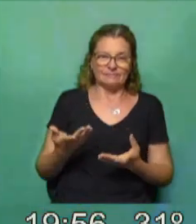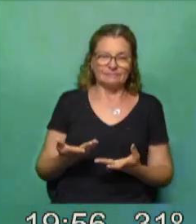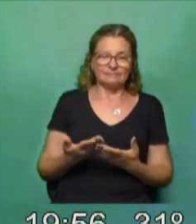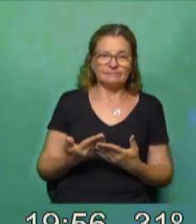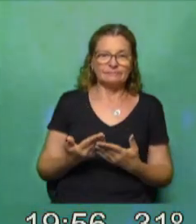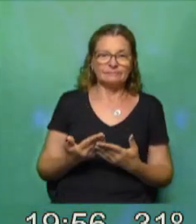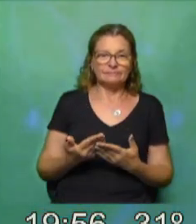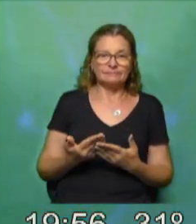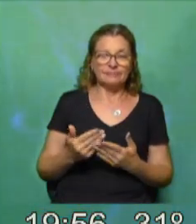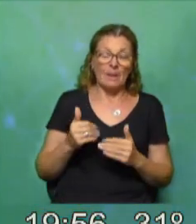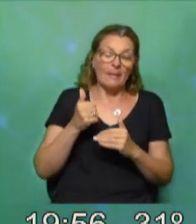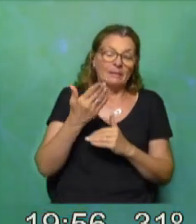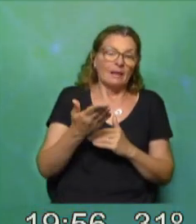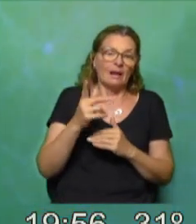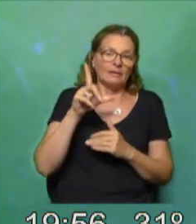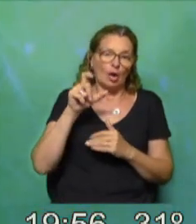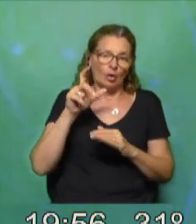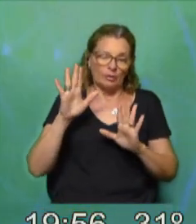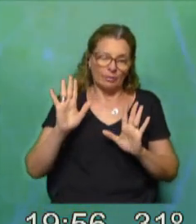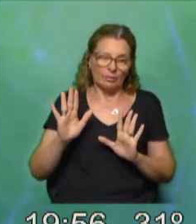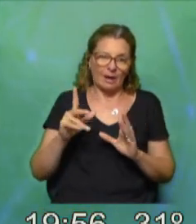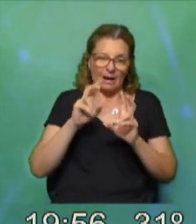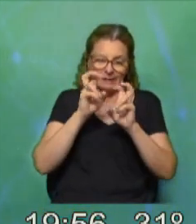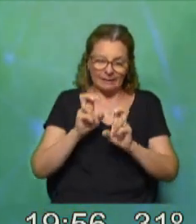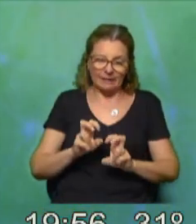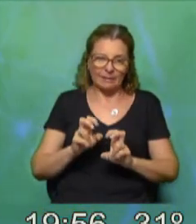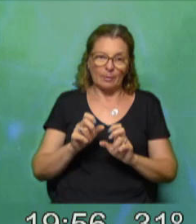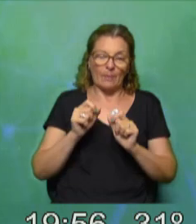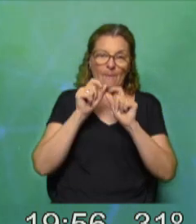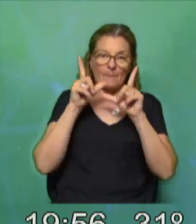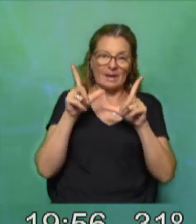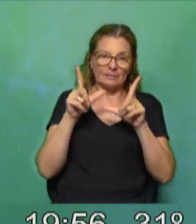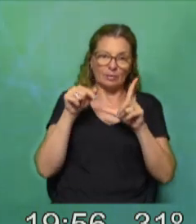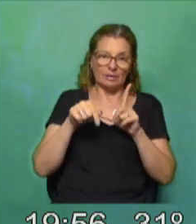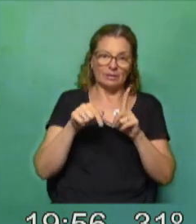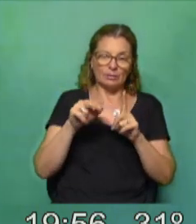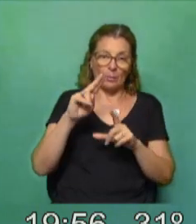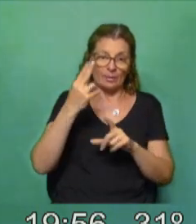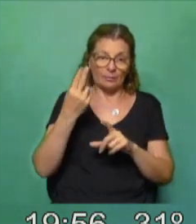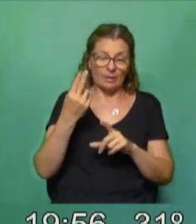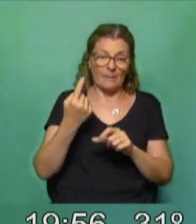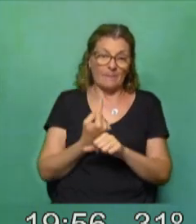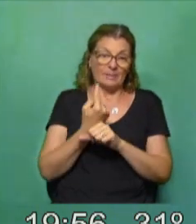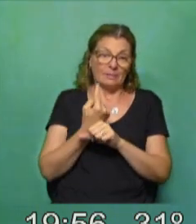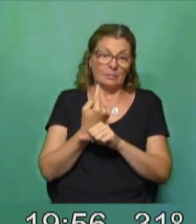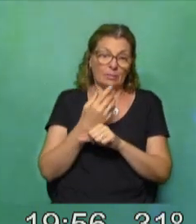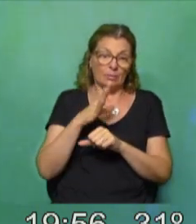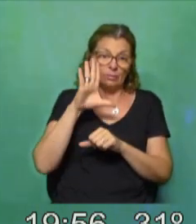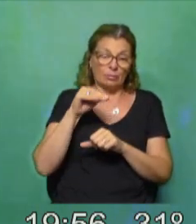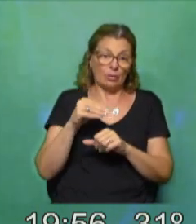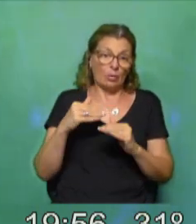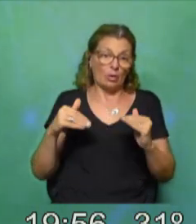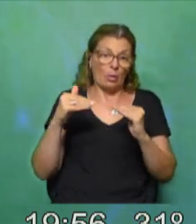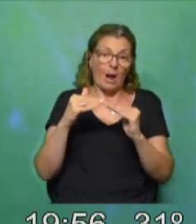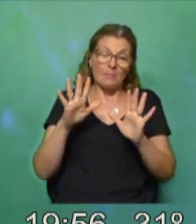Germán más adelante obviamente analizaremos los impactos que puede tener esto para Uruguay en principio todo va a salir más o menos